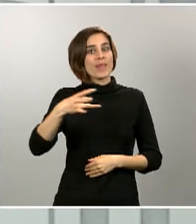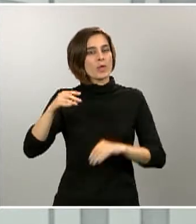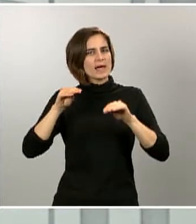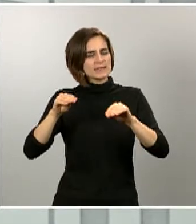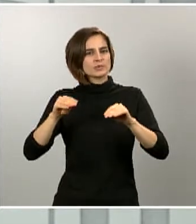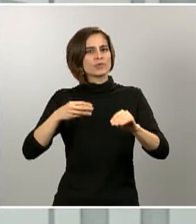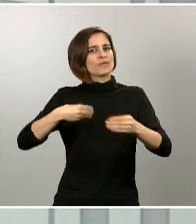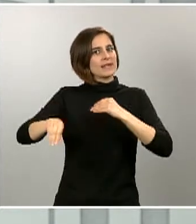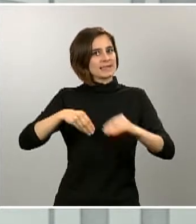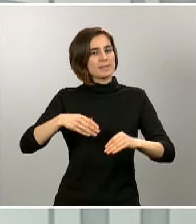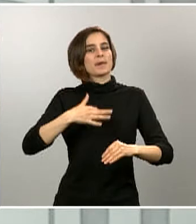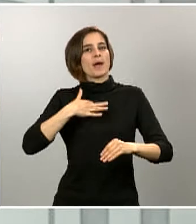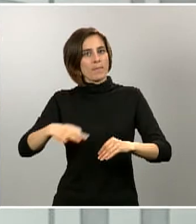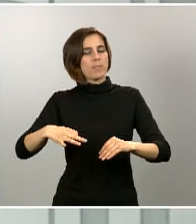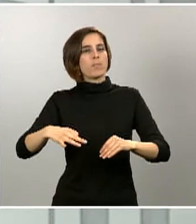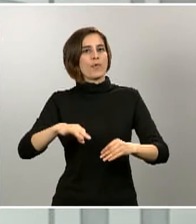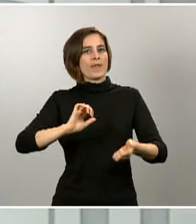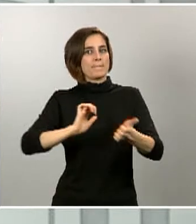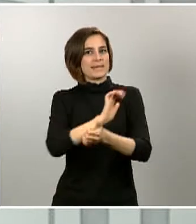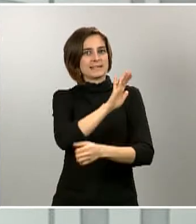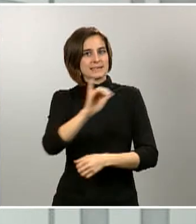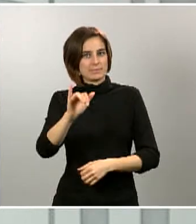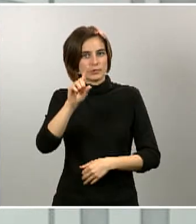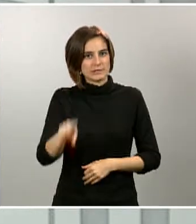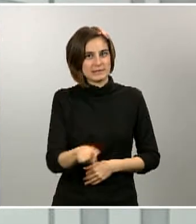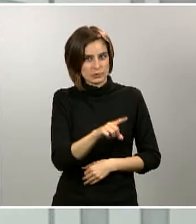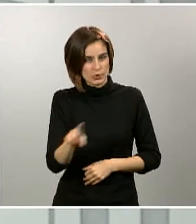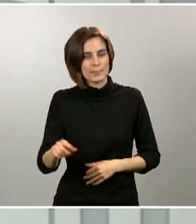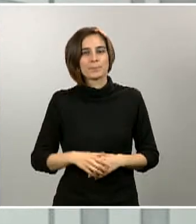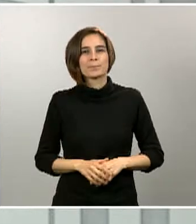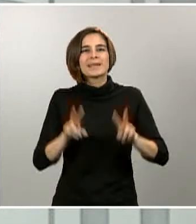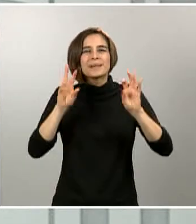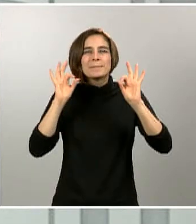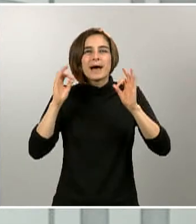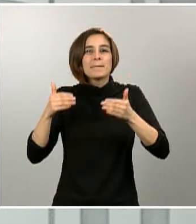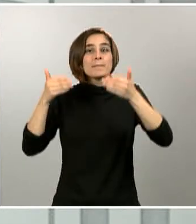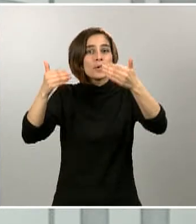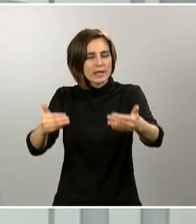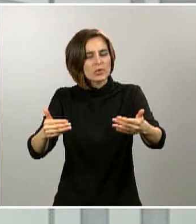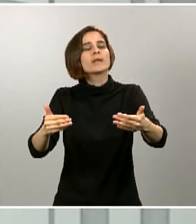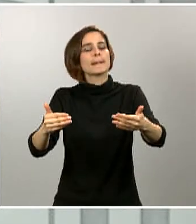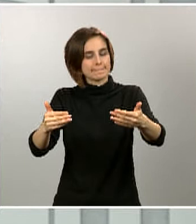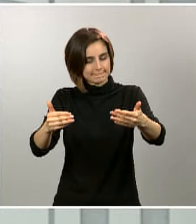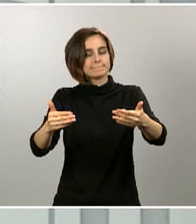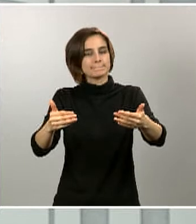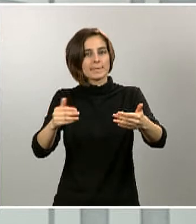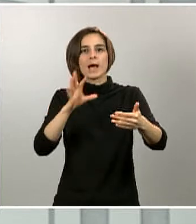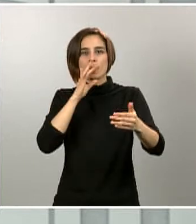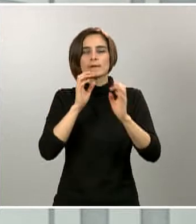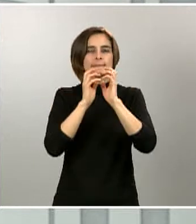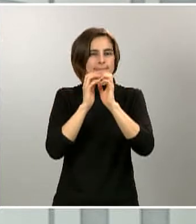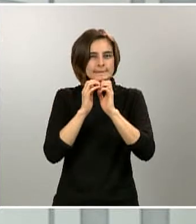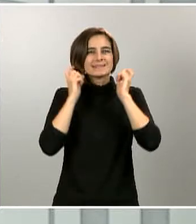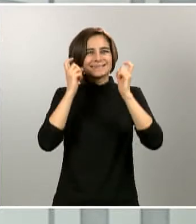tipo de préstamos. Pero en concreto, sobre los temas de moratoria, así es, estamos trabajando para ampliar los plazos